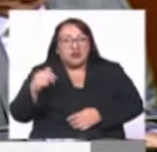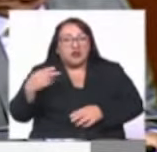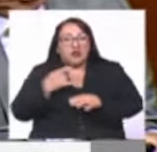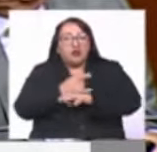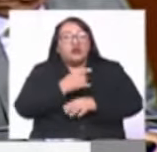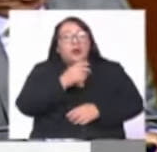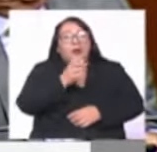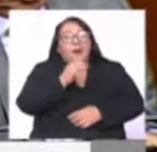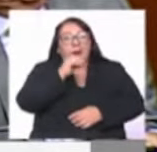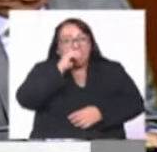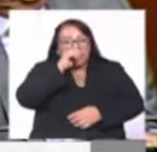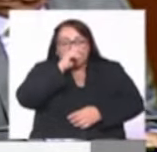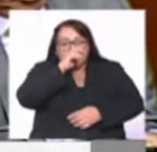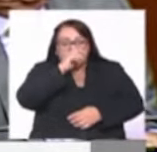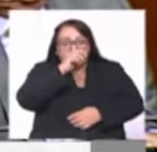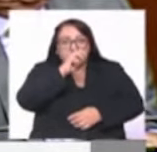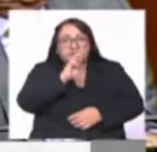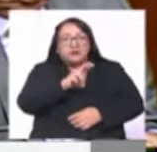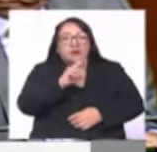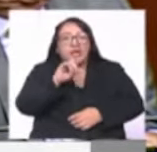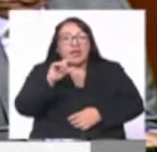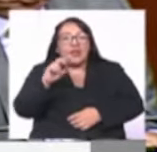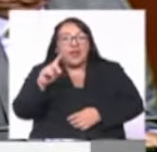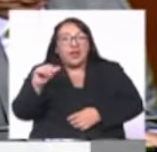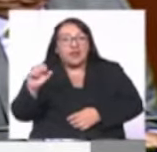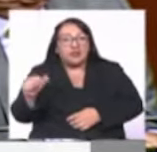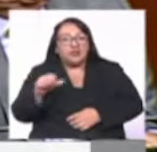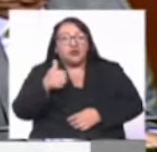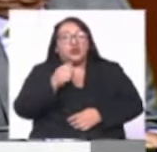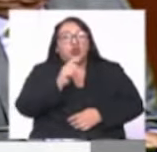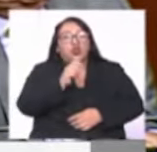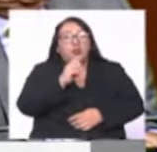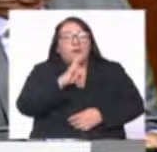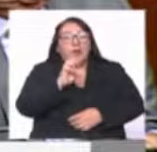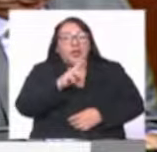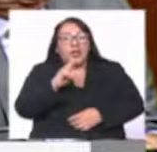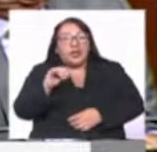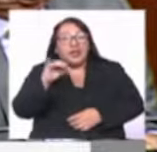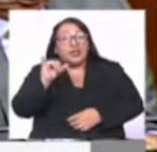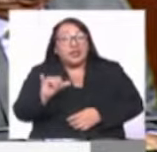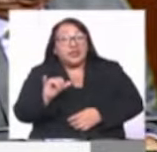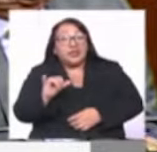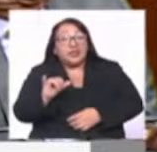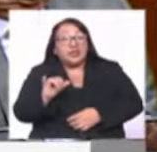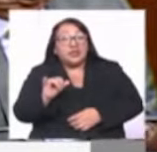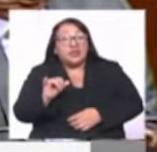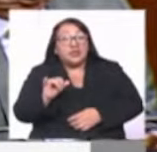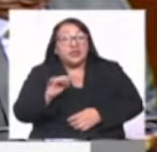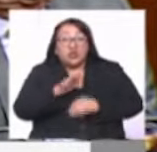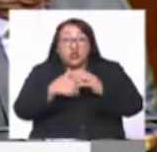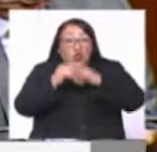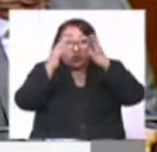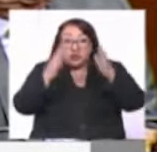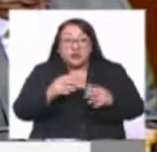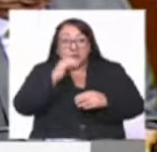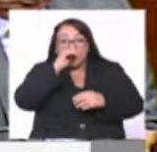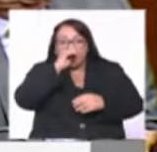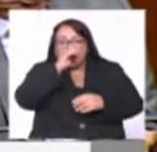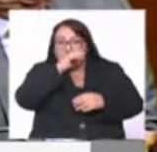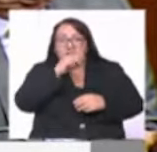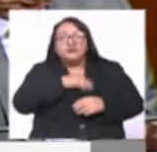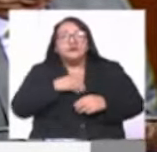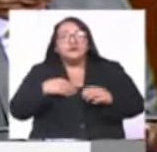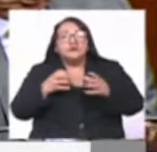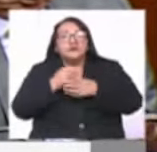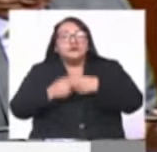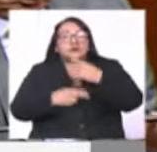María mavilia Zavala Valladares contra Guillermo Santiago tomberry y por el todos ellos miembros de la junta Nacional